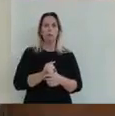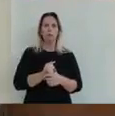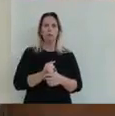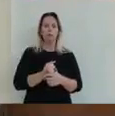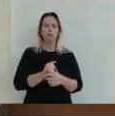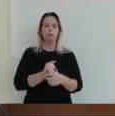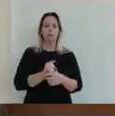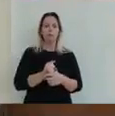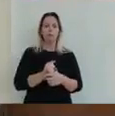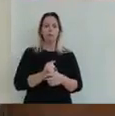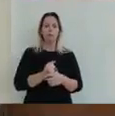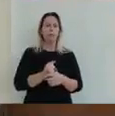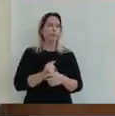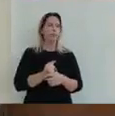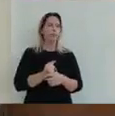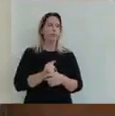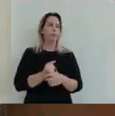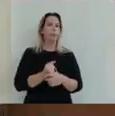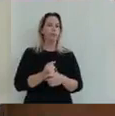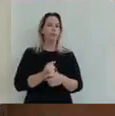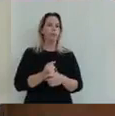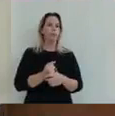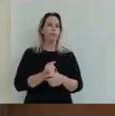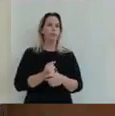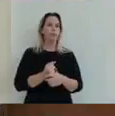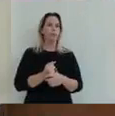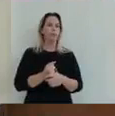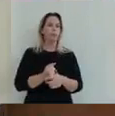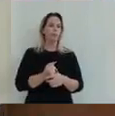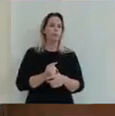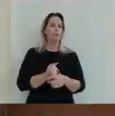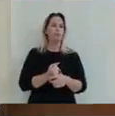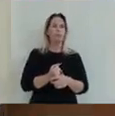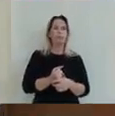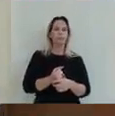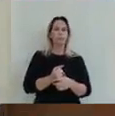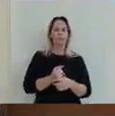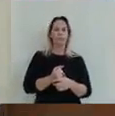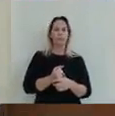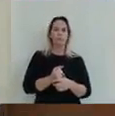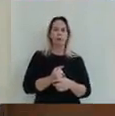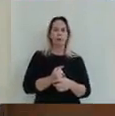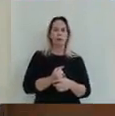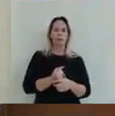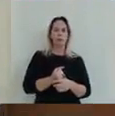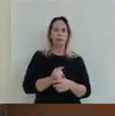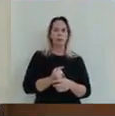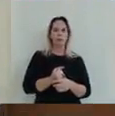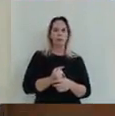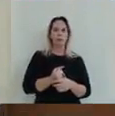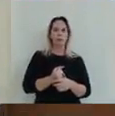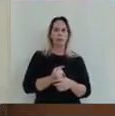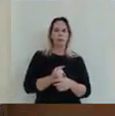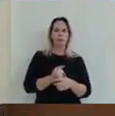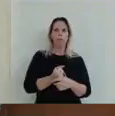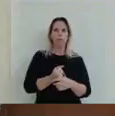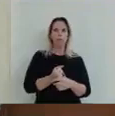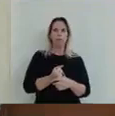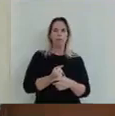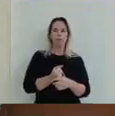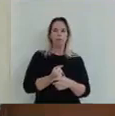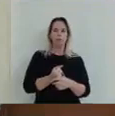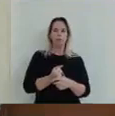y mentales por otra vía, como corresponde. Están recibiendo toda su medicación. Nos habilitamos absolutamente